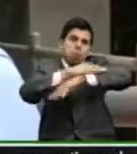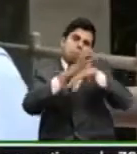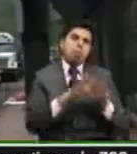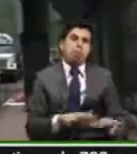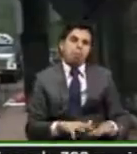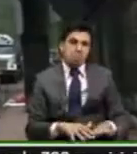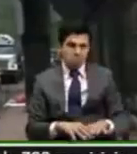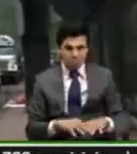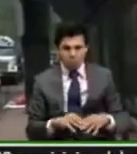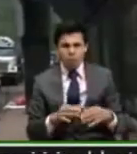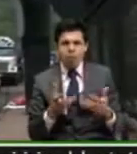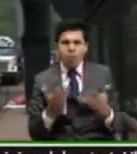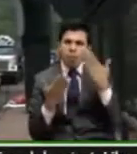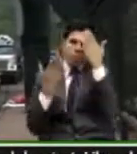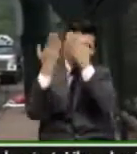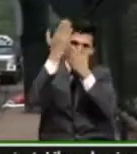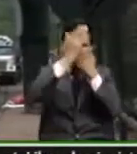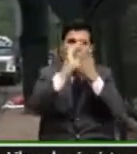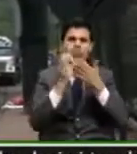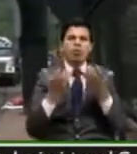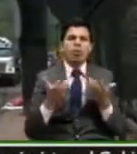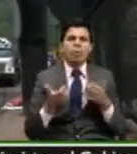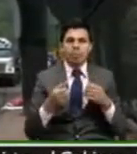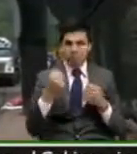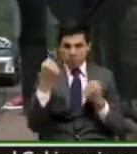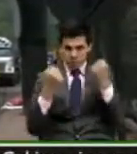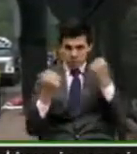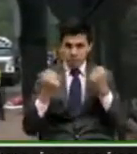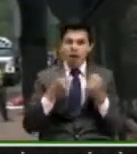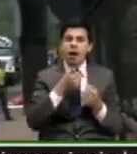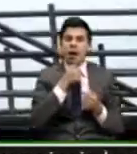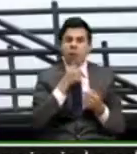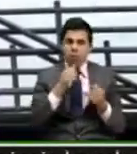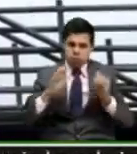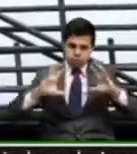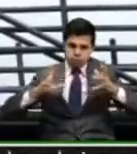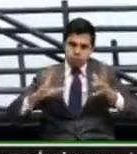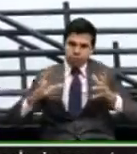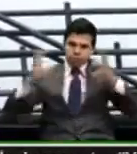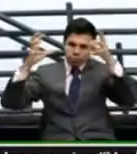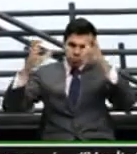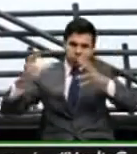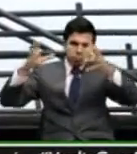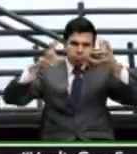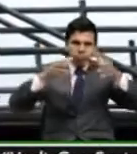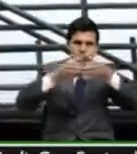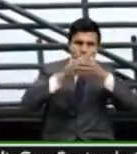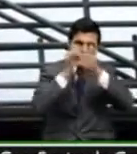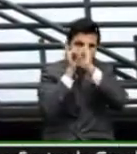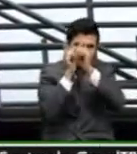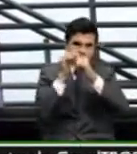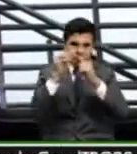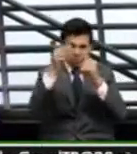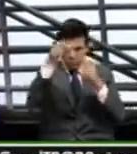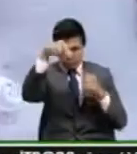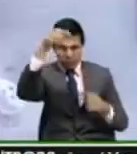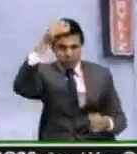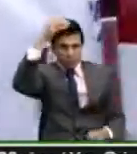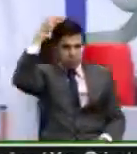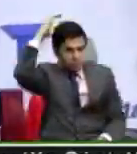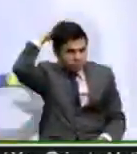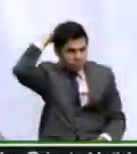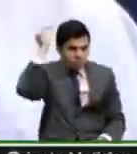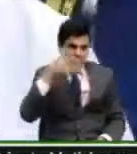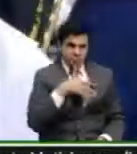peatonal la prueba de carga se realizará con tanques de agua y estará coordinada por la Facultad de ingenierías de la universidad pontificia bolivariana